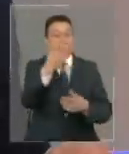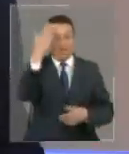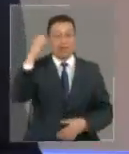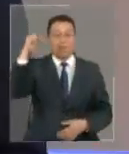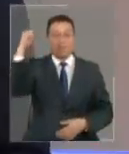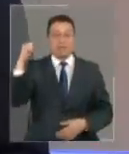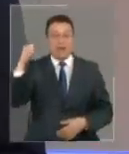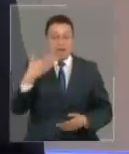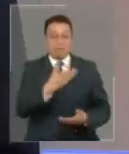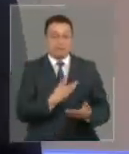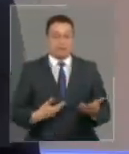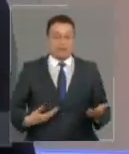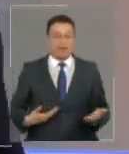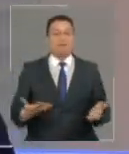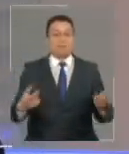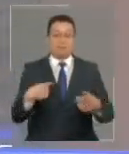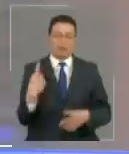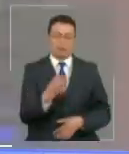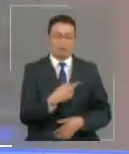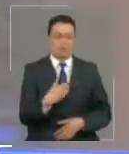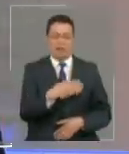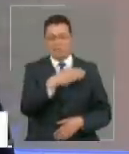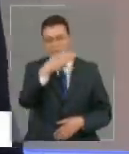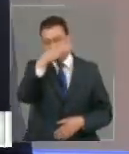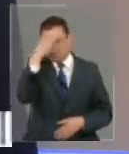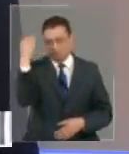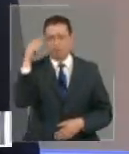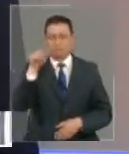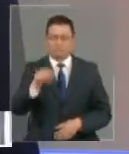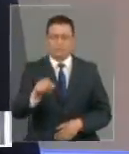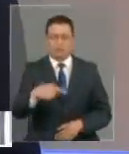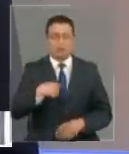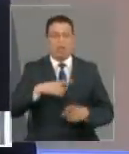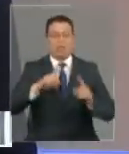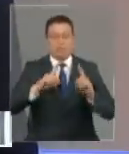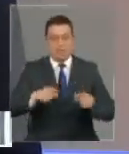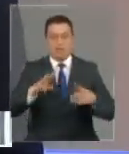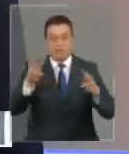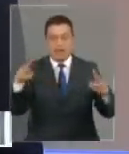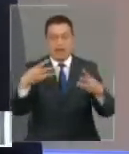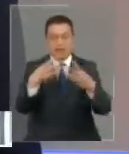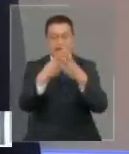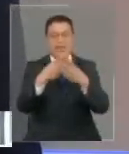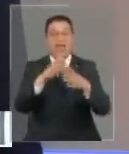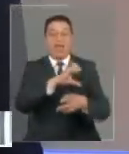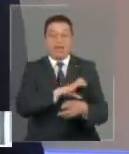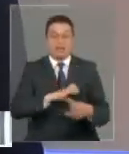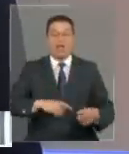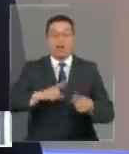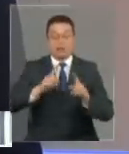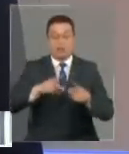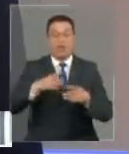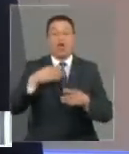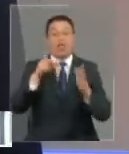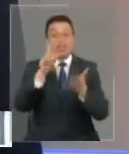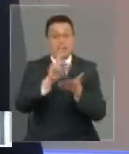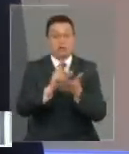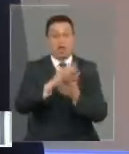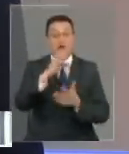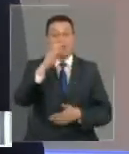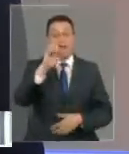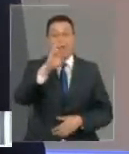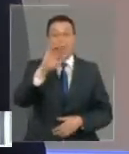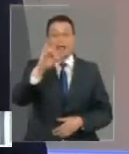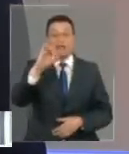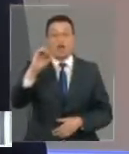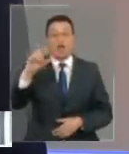Piñera. Yo creo que nosotros estamos aburridos de eso y por lo tanto hay que fortalecer la red estatal. De hecho, con la diputada Carol Cariola hemos iniciado